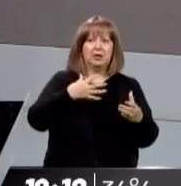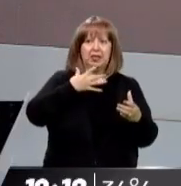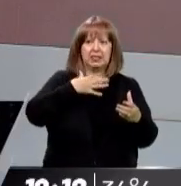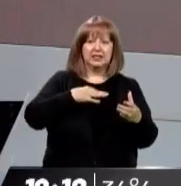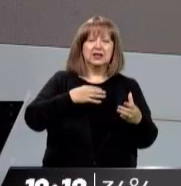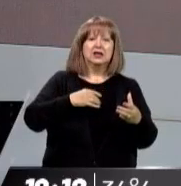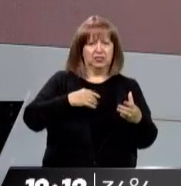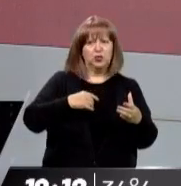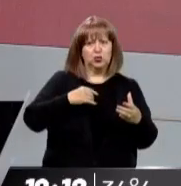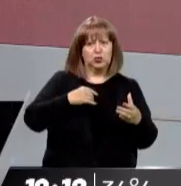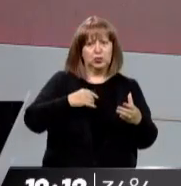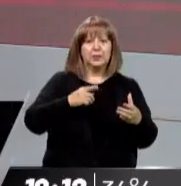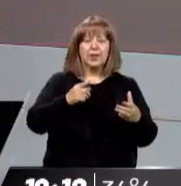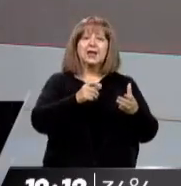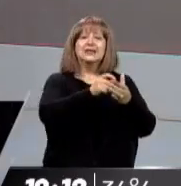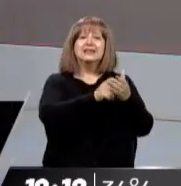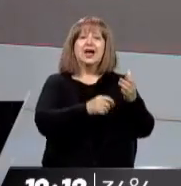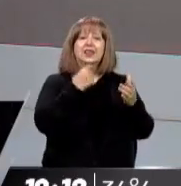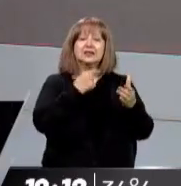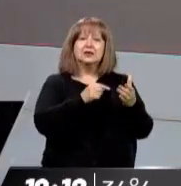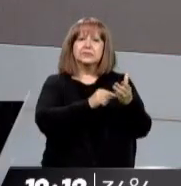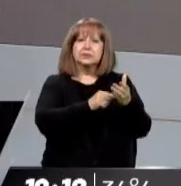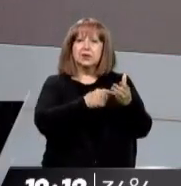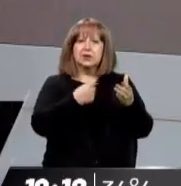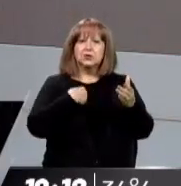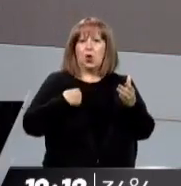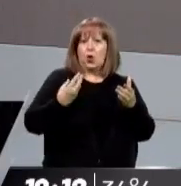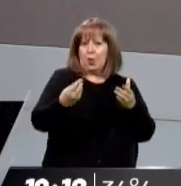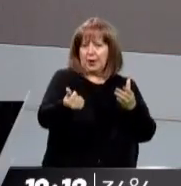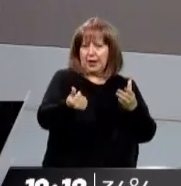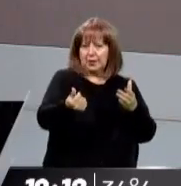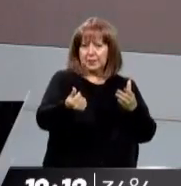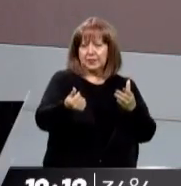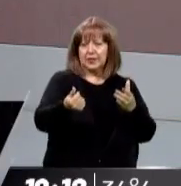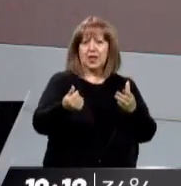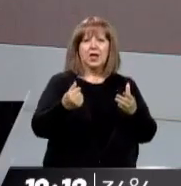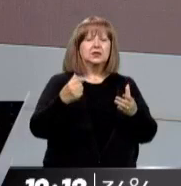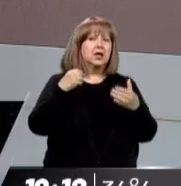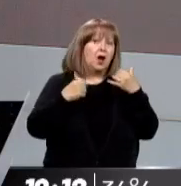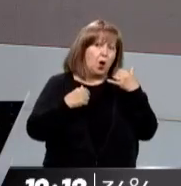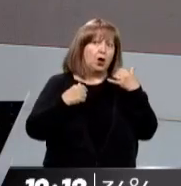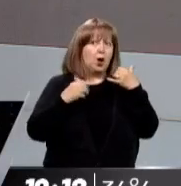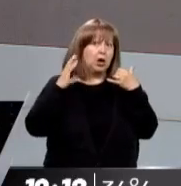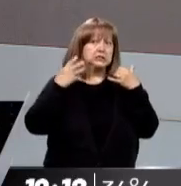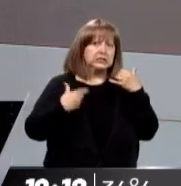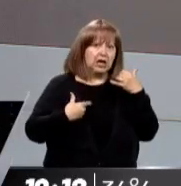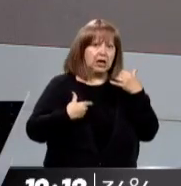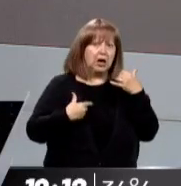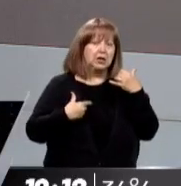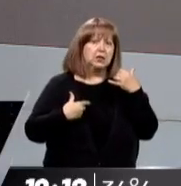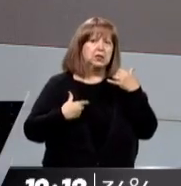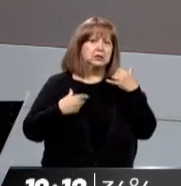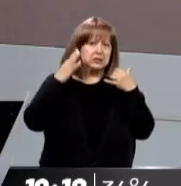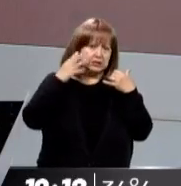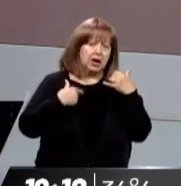dicen es que han registrado una compra tuya, por ejemplo, llaman a Gisela Campos. Sí. Hola, sí, Gisela Campos, obviamente saben tu